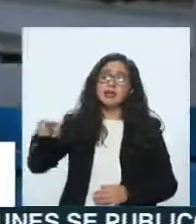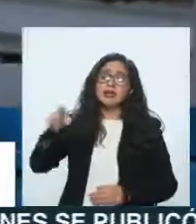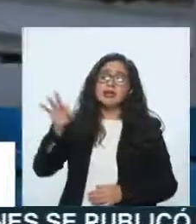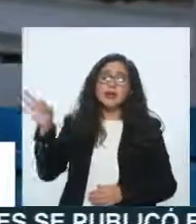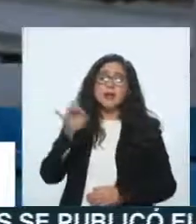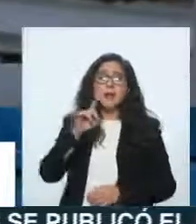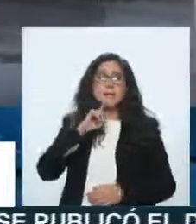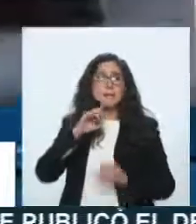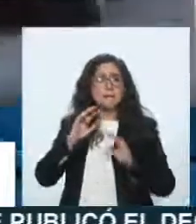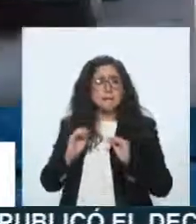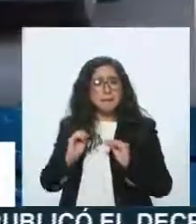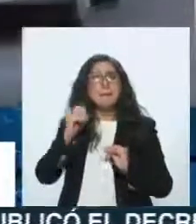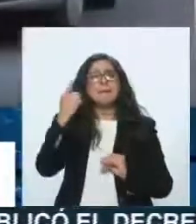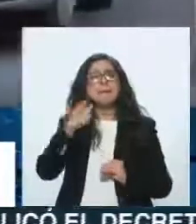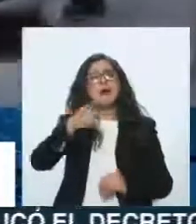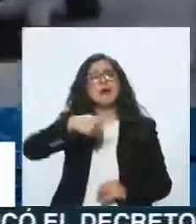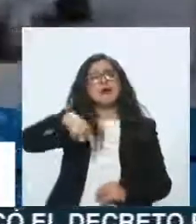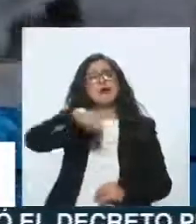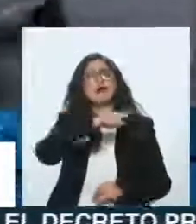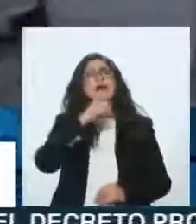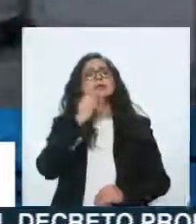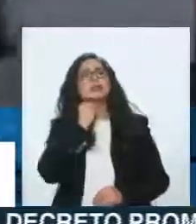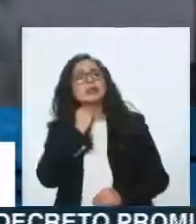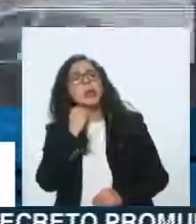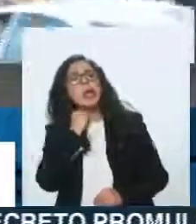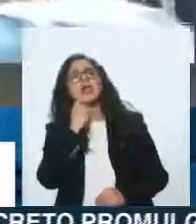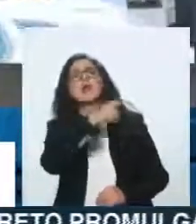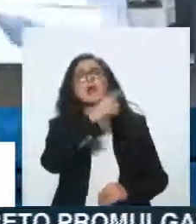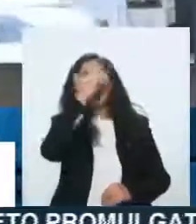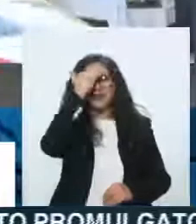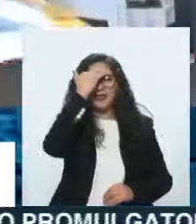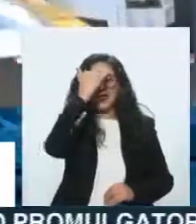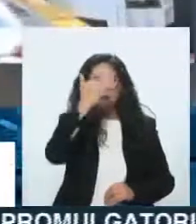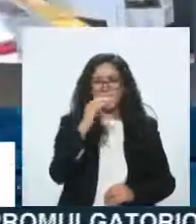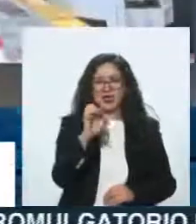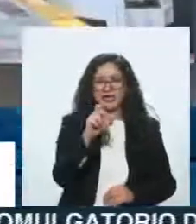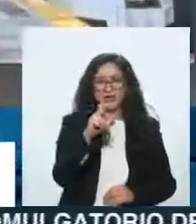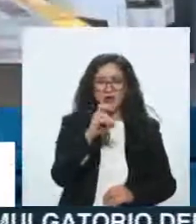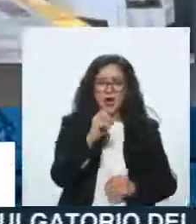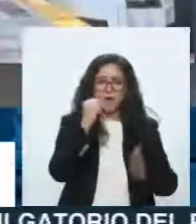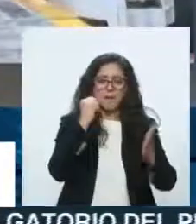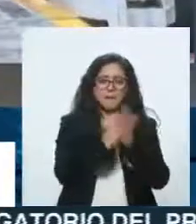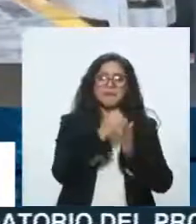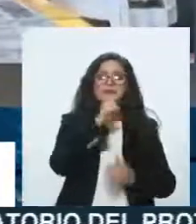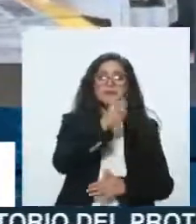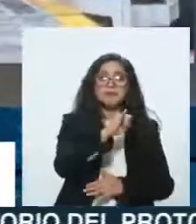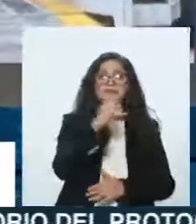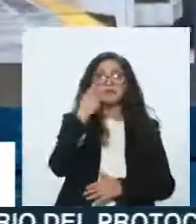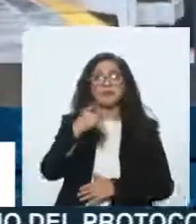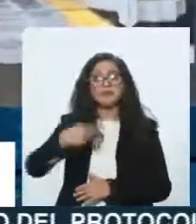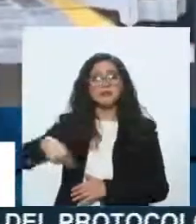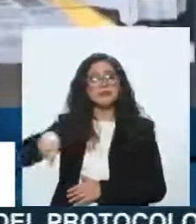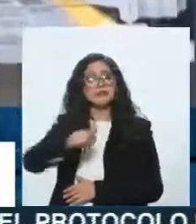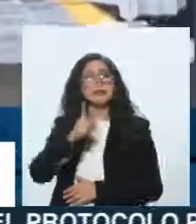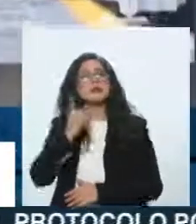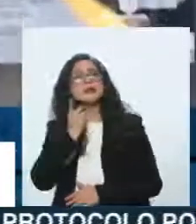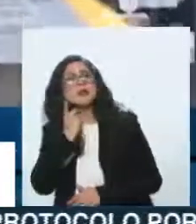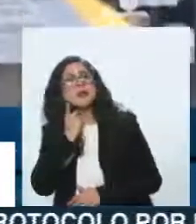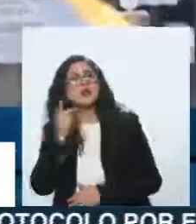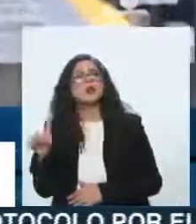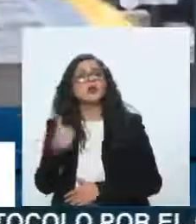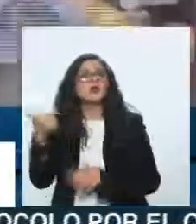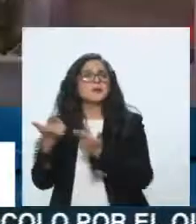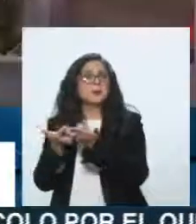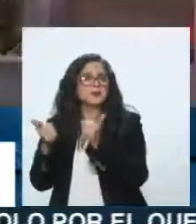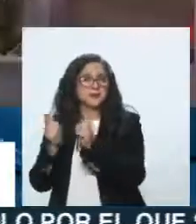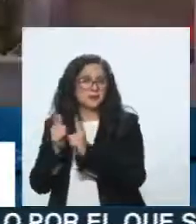en el Senado se aprobó que hubiera este periodo extraordinario, pero por su parte los diputados del bloque opositor se fueron por la